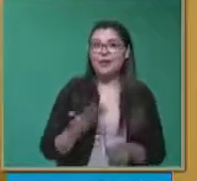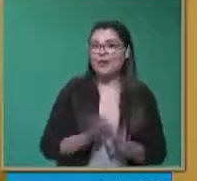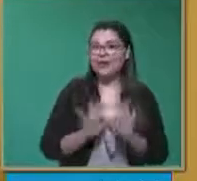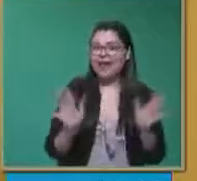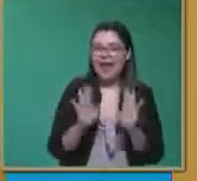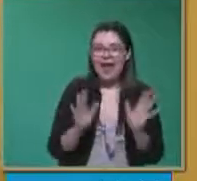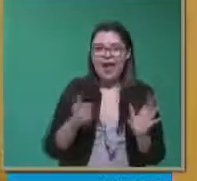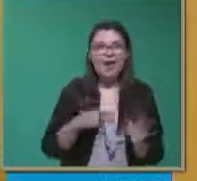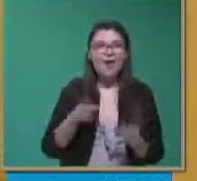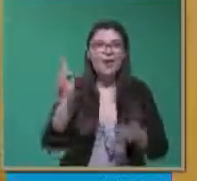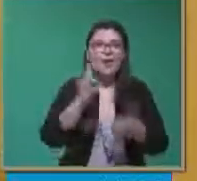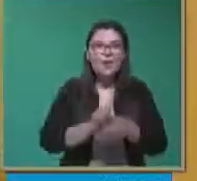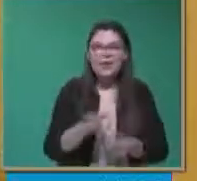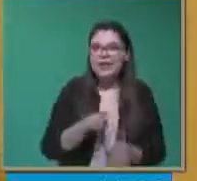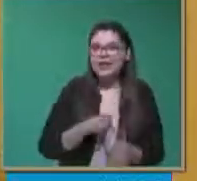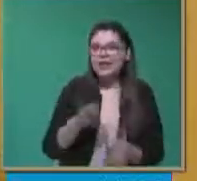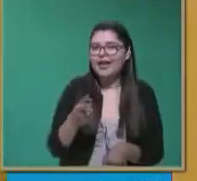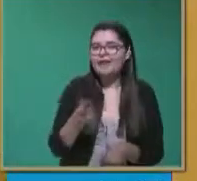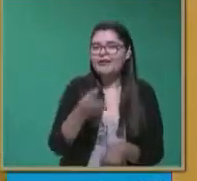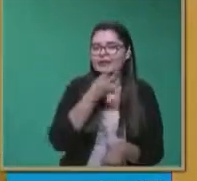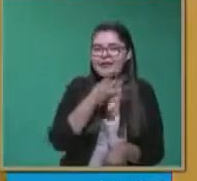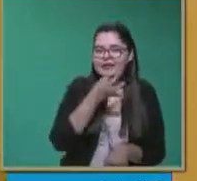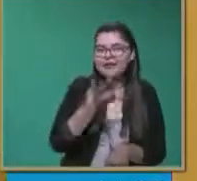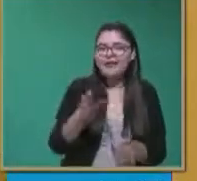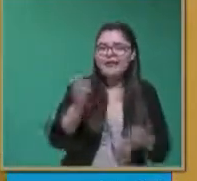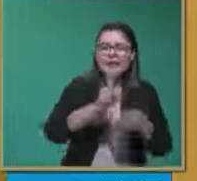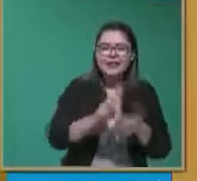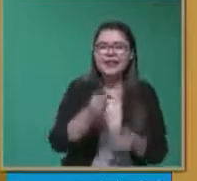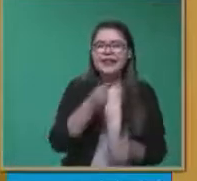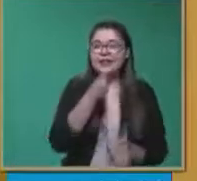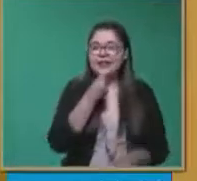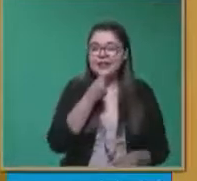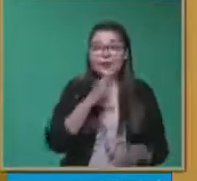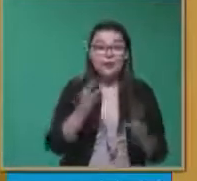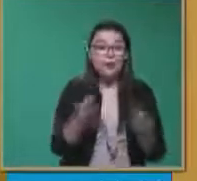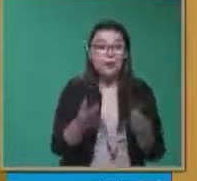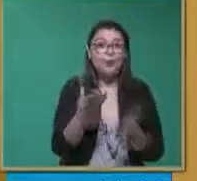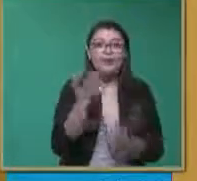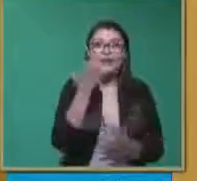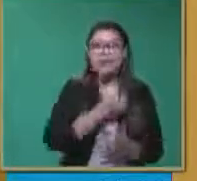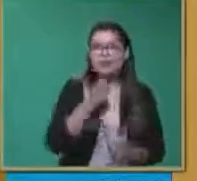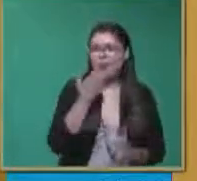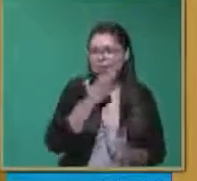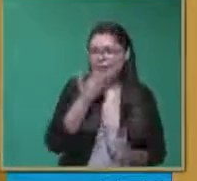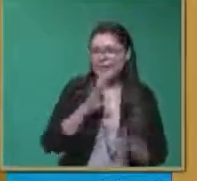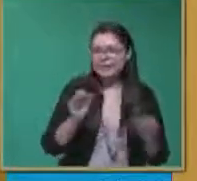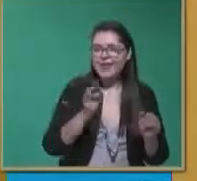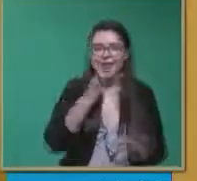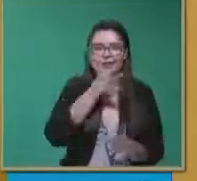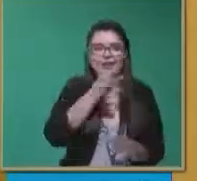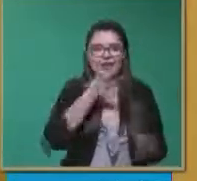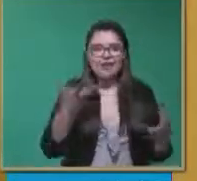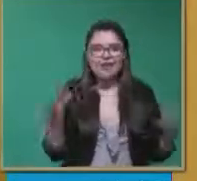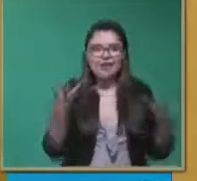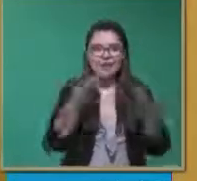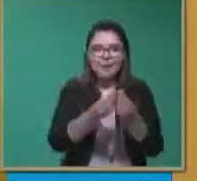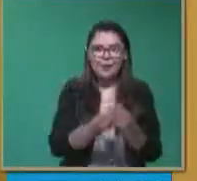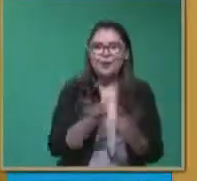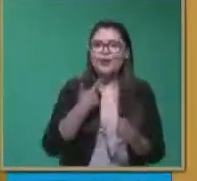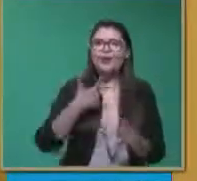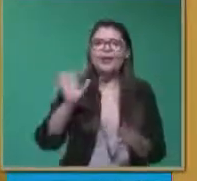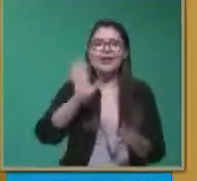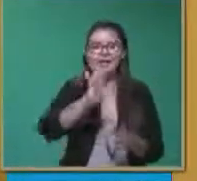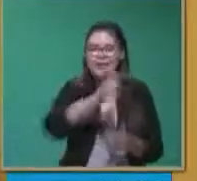día muy especial para ustedes, en la mayoría de las escuelas ya están festejando y les mandamos un abrazo muy fuerte, que lo disfruten mucho,